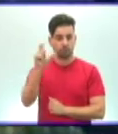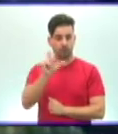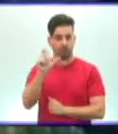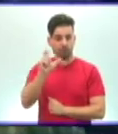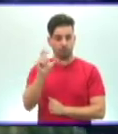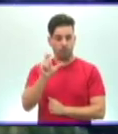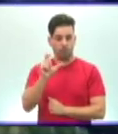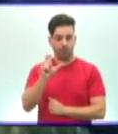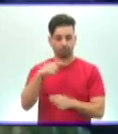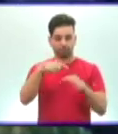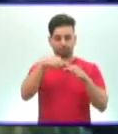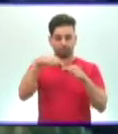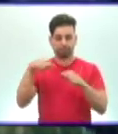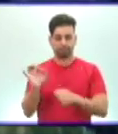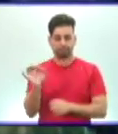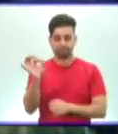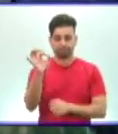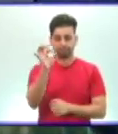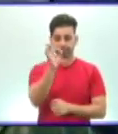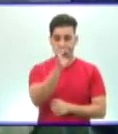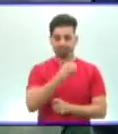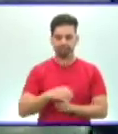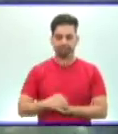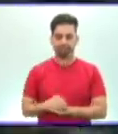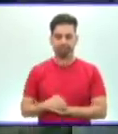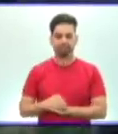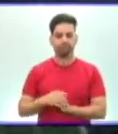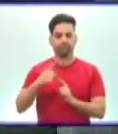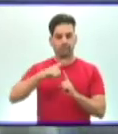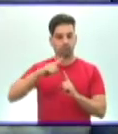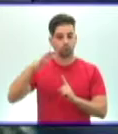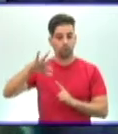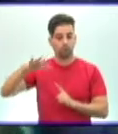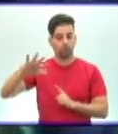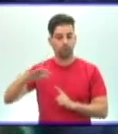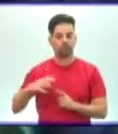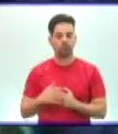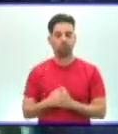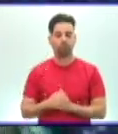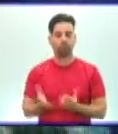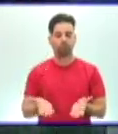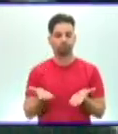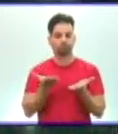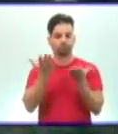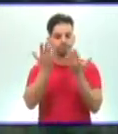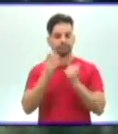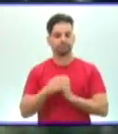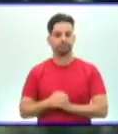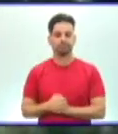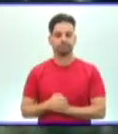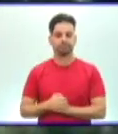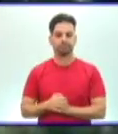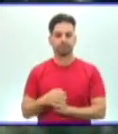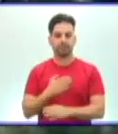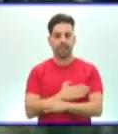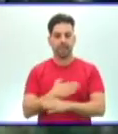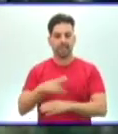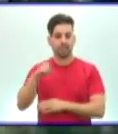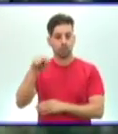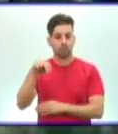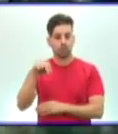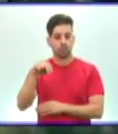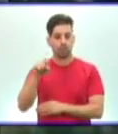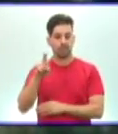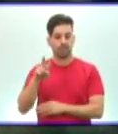los cayos con elevado potencial de desarrollo turístico, desde Cayo Romano hasta la bahía de Nuevitas, y se atiende